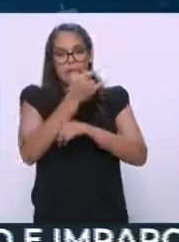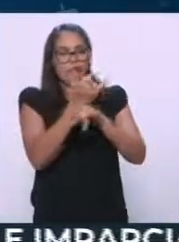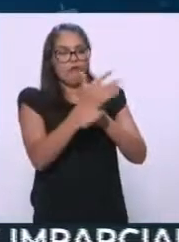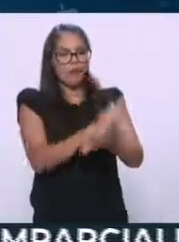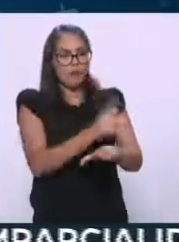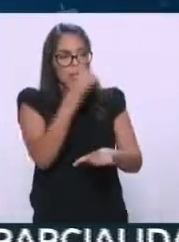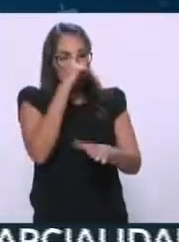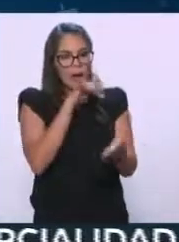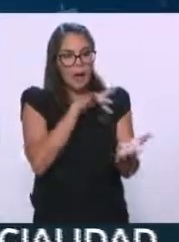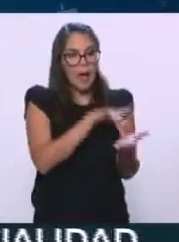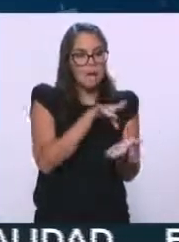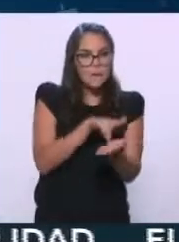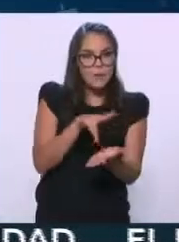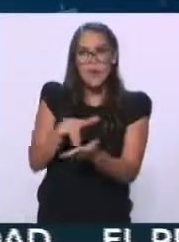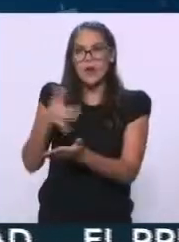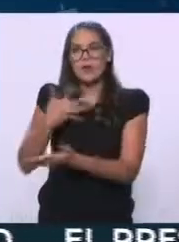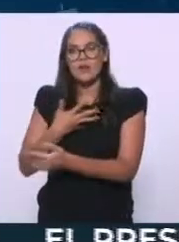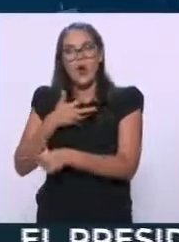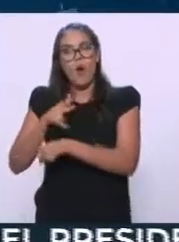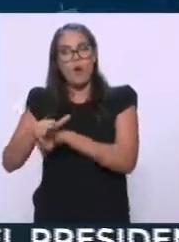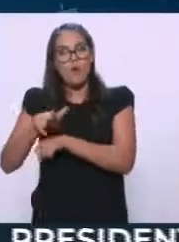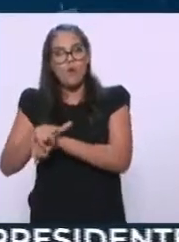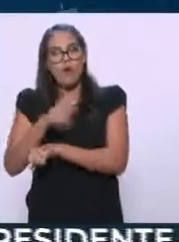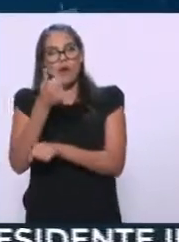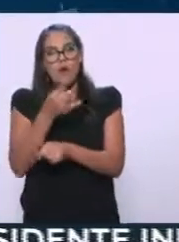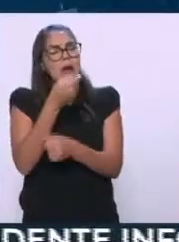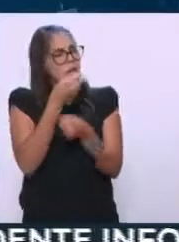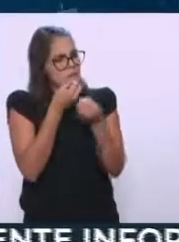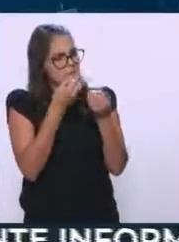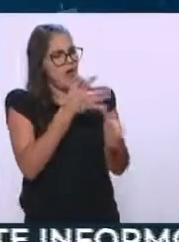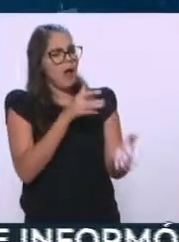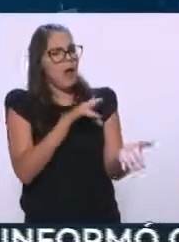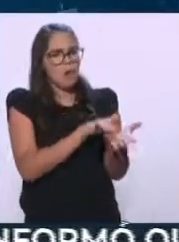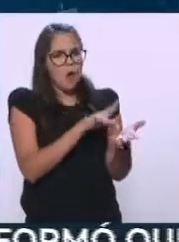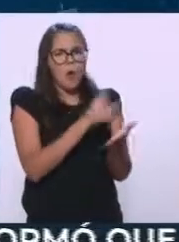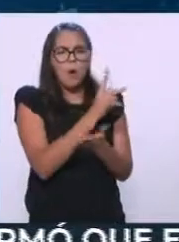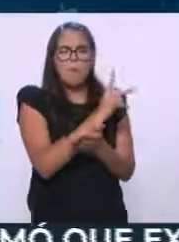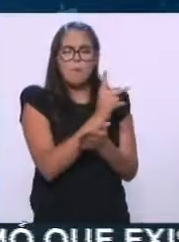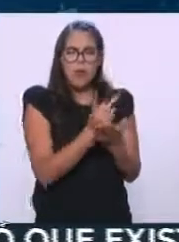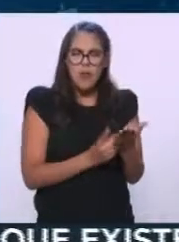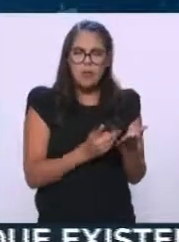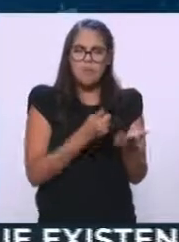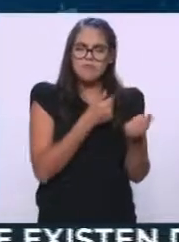apoyos a la palabra en Honduras, también en México. Y es algo que se va repitiendo.